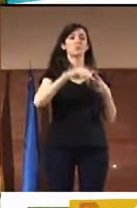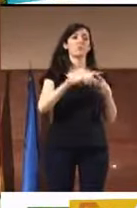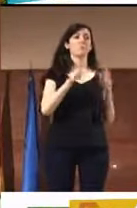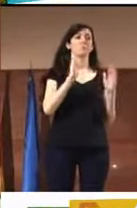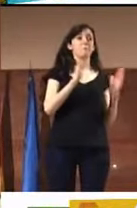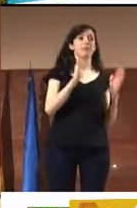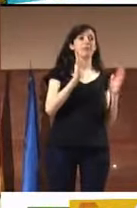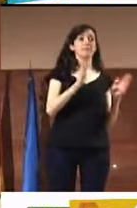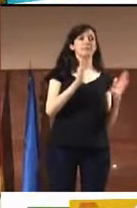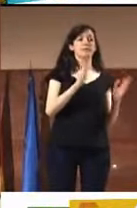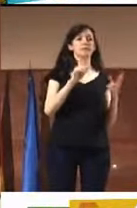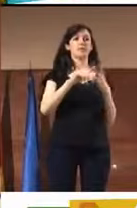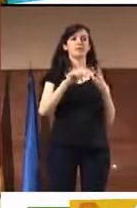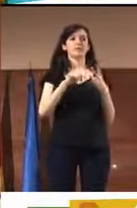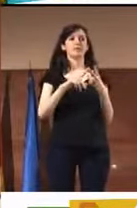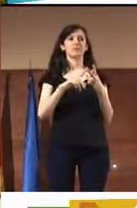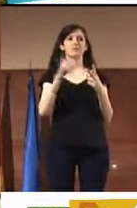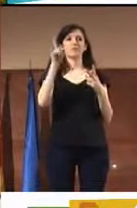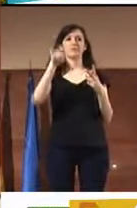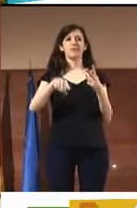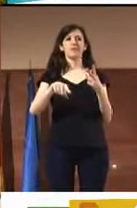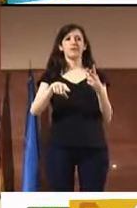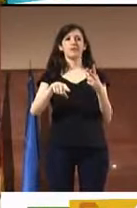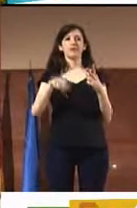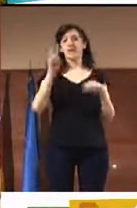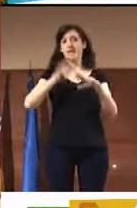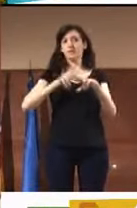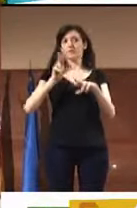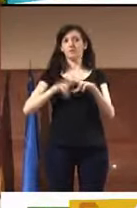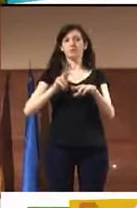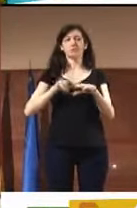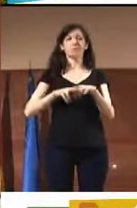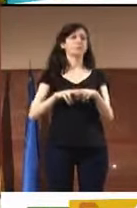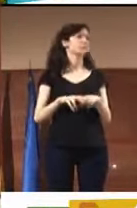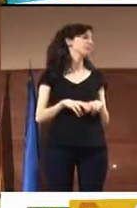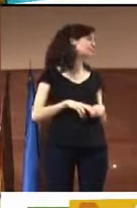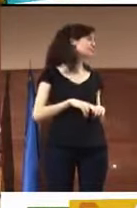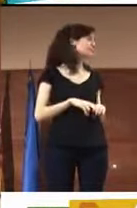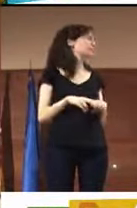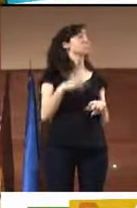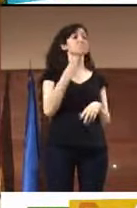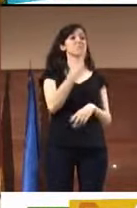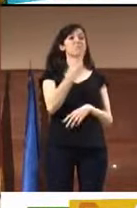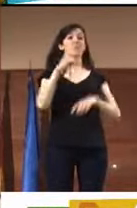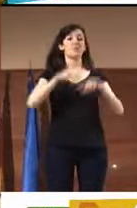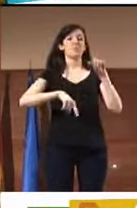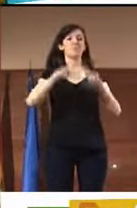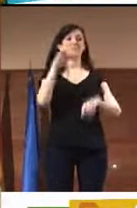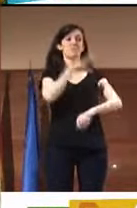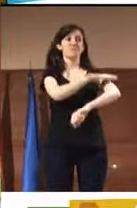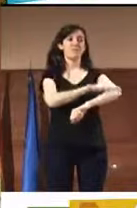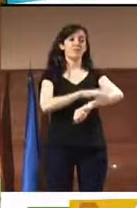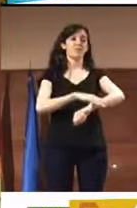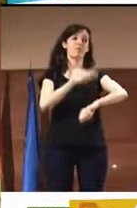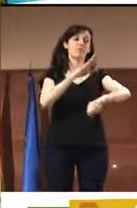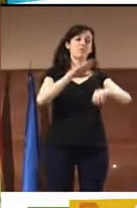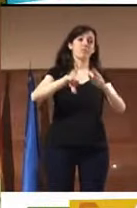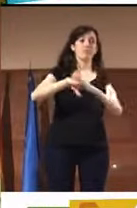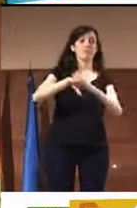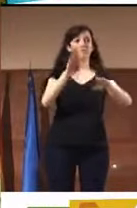plateado, y tenemos guardado también en color negro. Cada uno va en función del brazo, brazo izquierdo, brazo